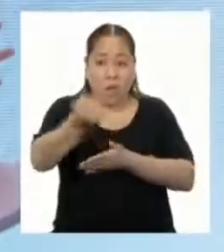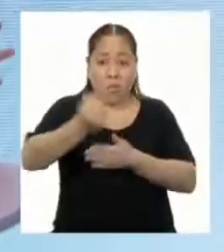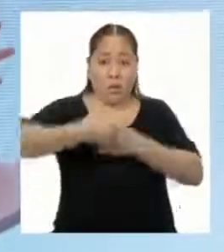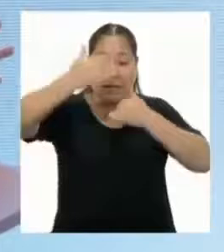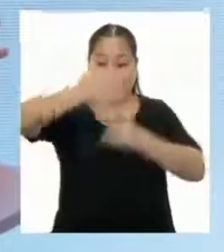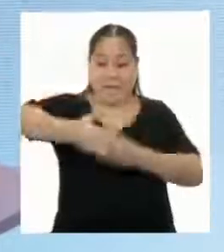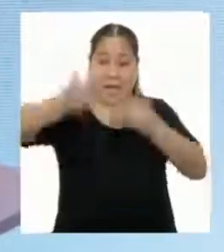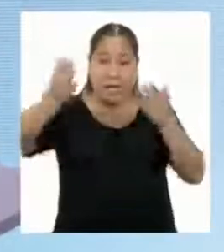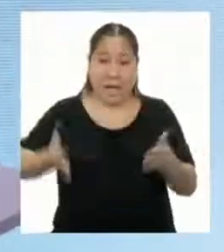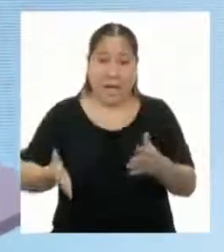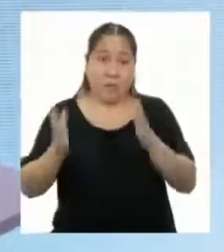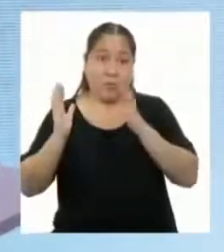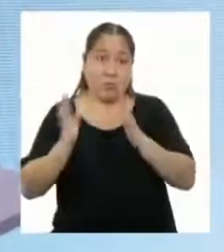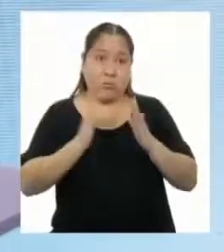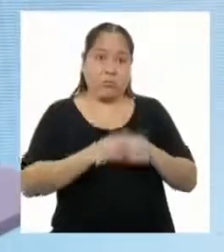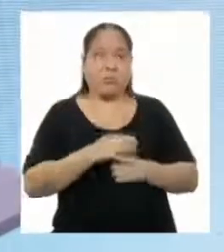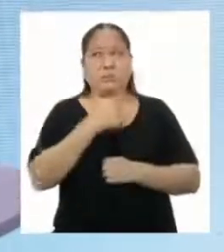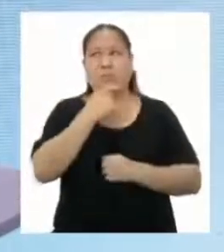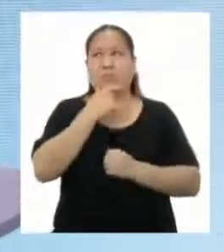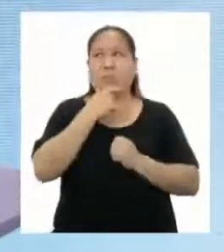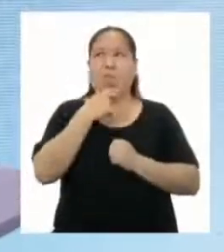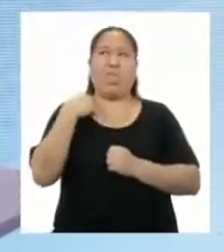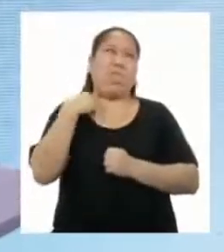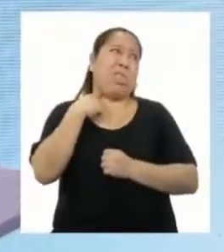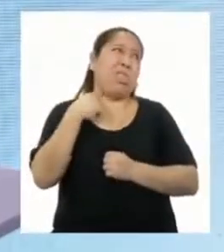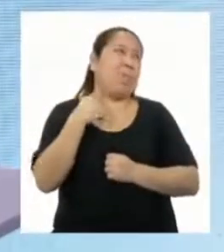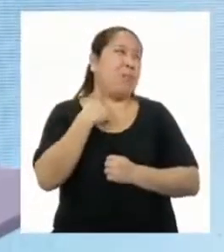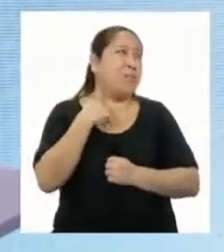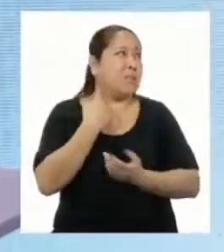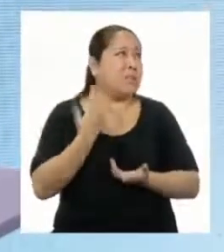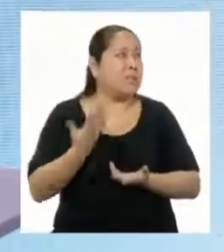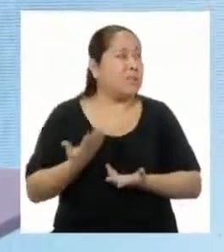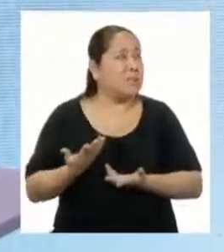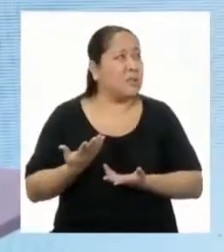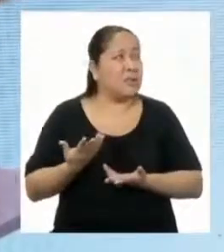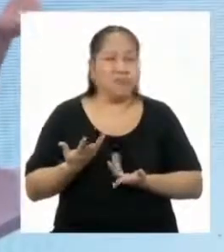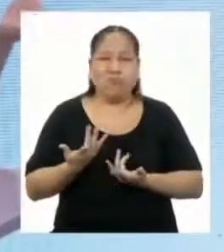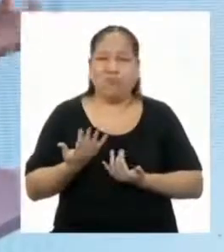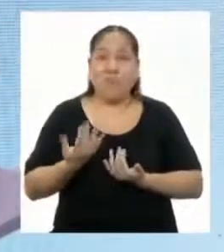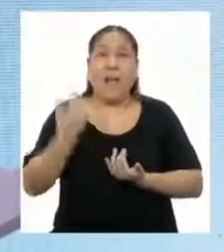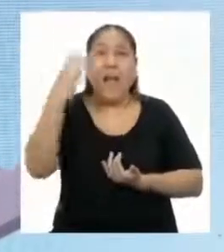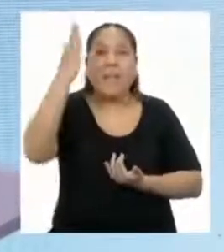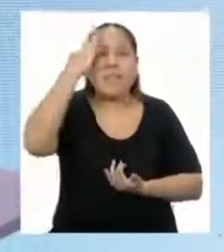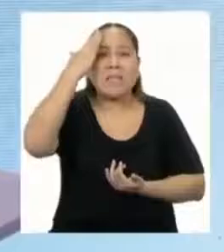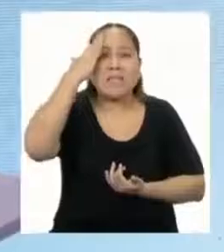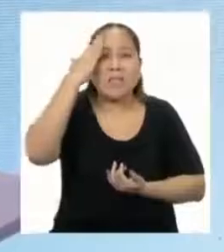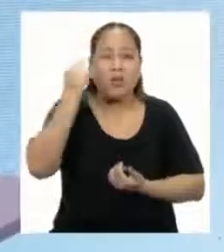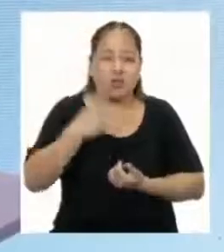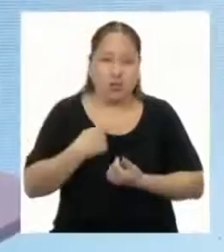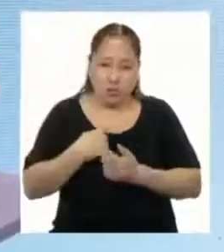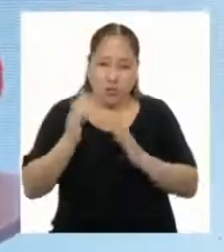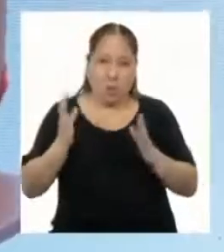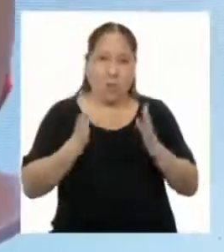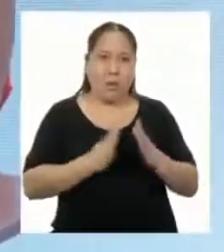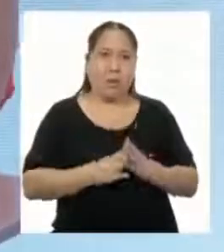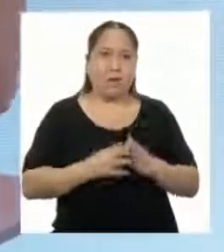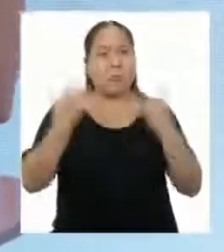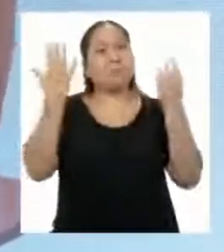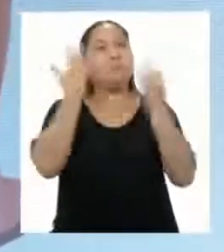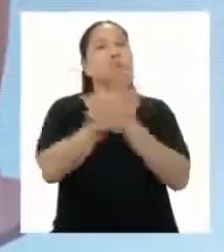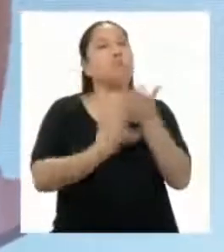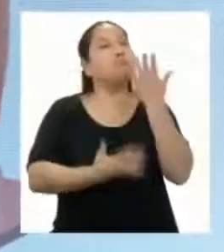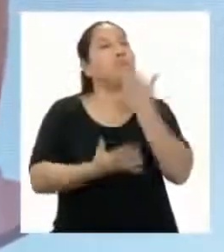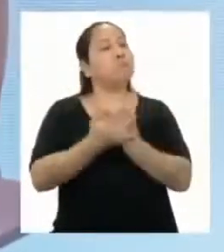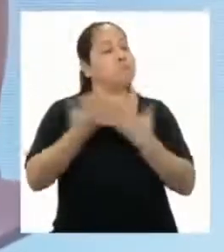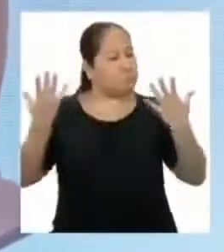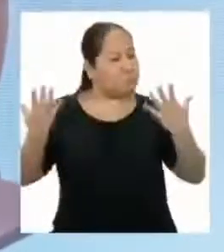cajas organizadoras. Aunque ando más misi estos días. Ya sé, las voy a hacer yo misma con estas manitas